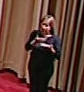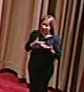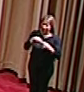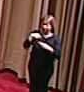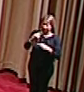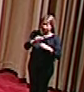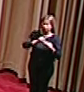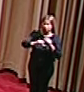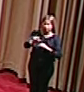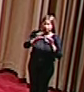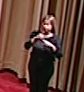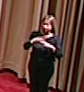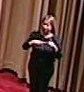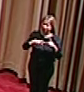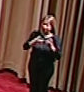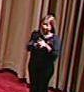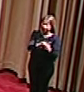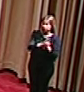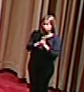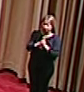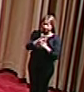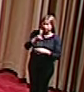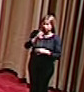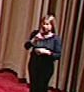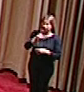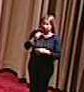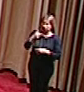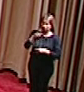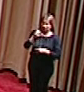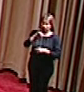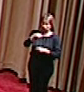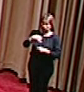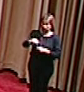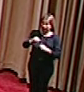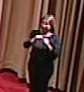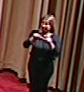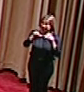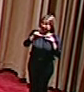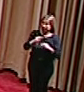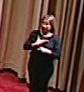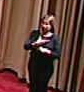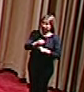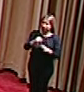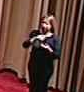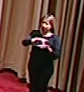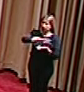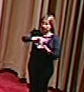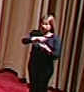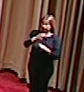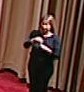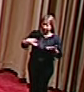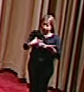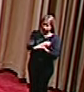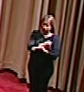después a partir de las 9:30 de la mano de nuestro compañero Pedro Pablo López en la Televisión Municipal de Granada en el tiempo de noticias. También tendremos